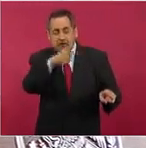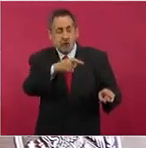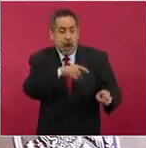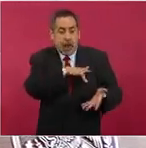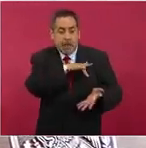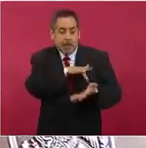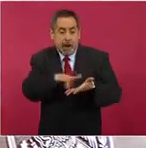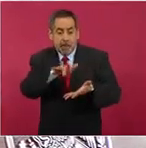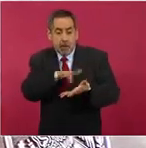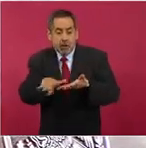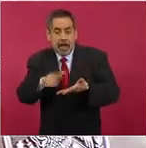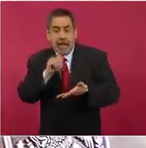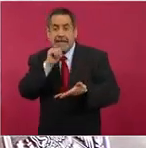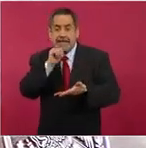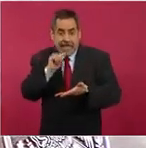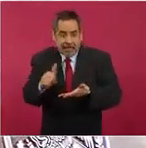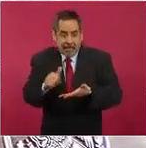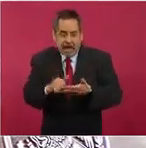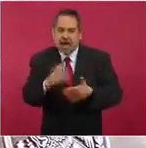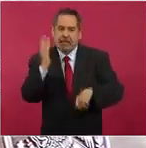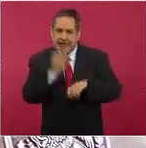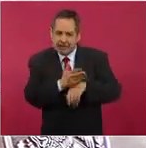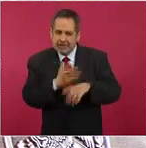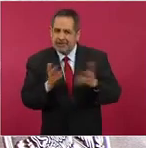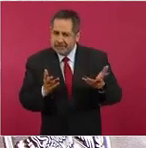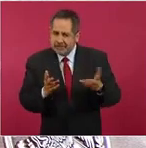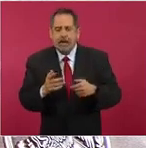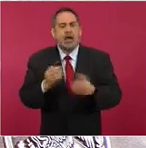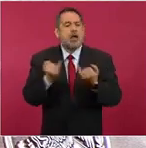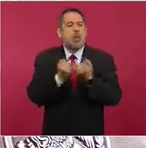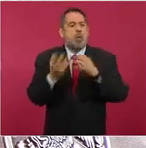charro. El que haga eso